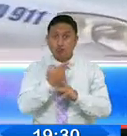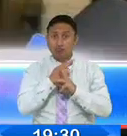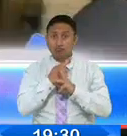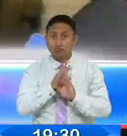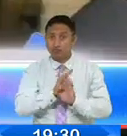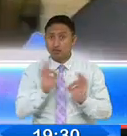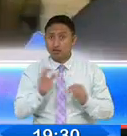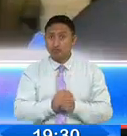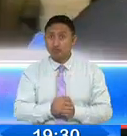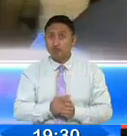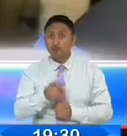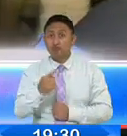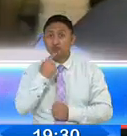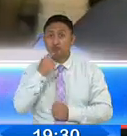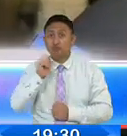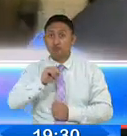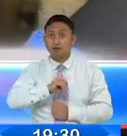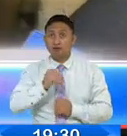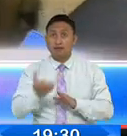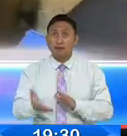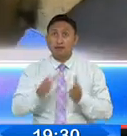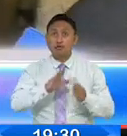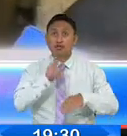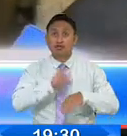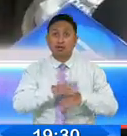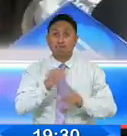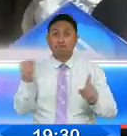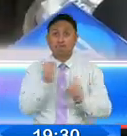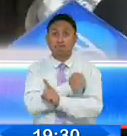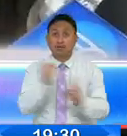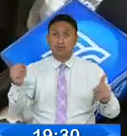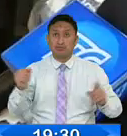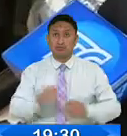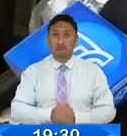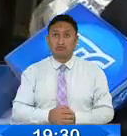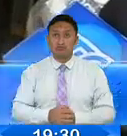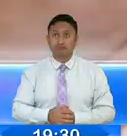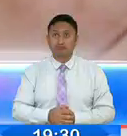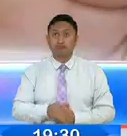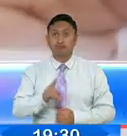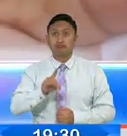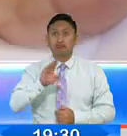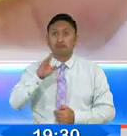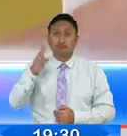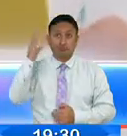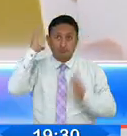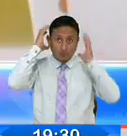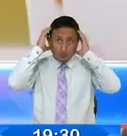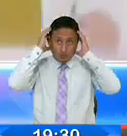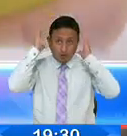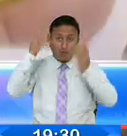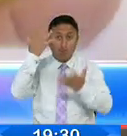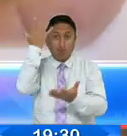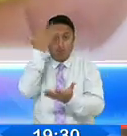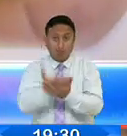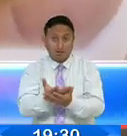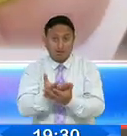el resultado decía muerte violenta. La encontramos caída, la cabeza de ella en el suelo con sangre